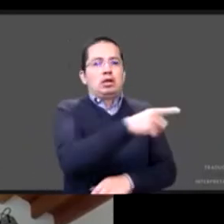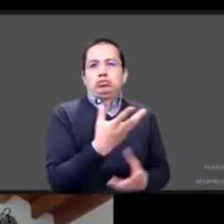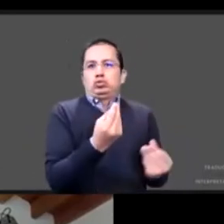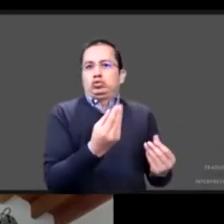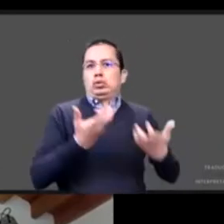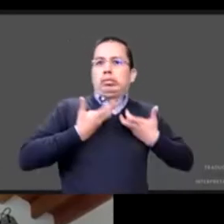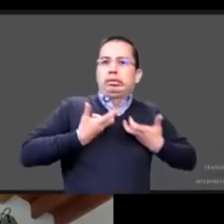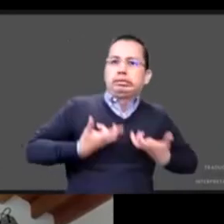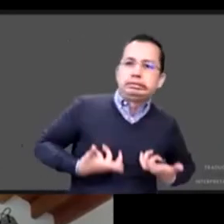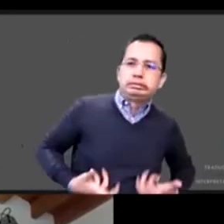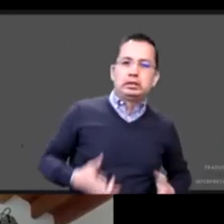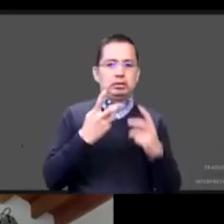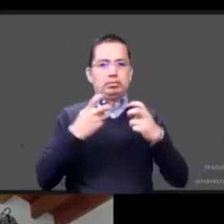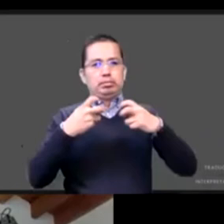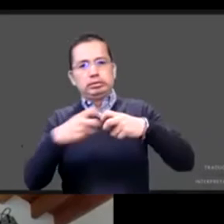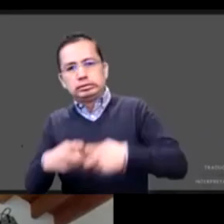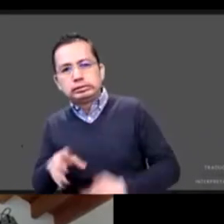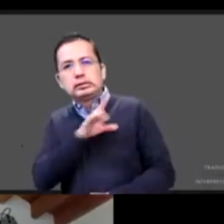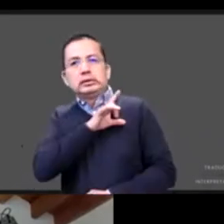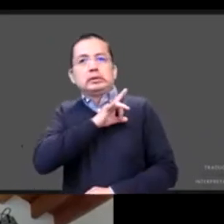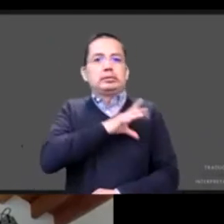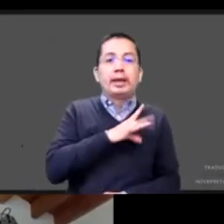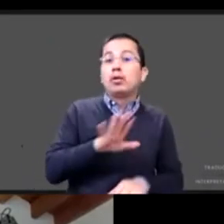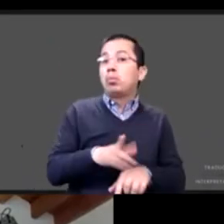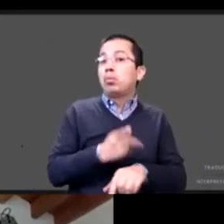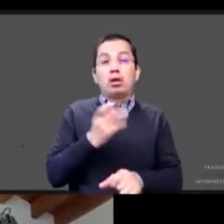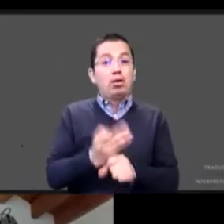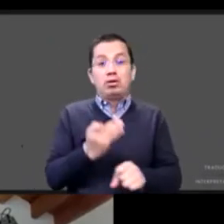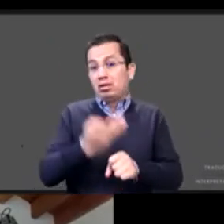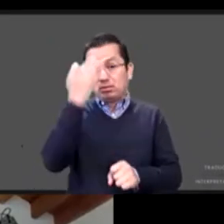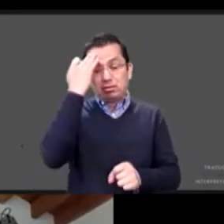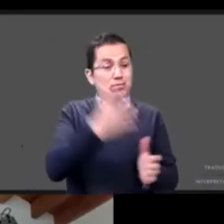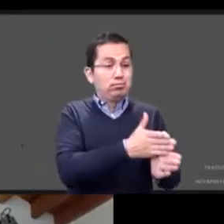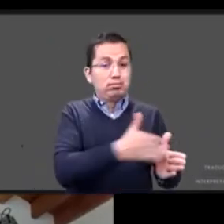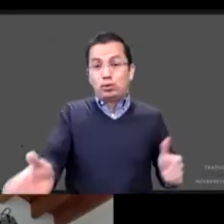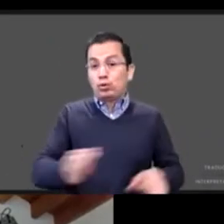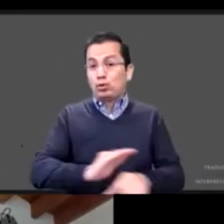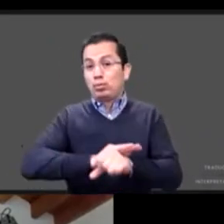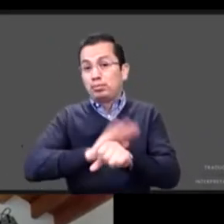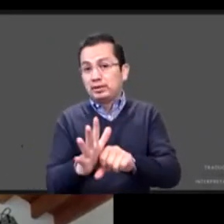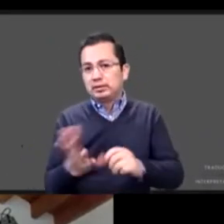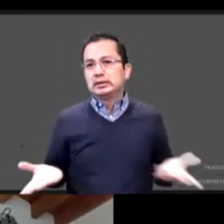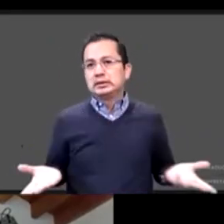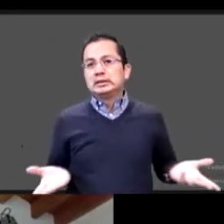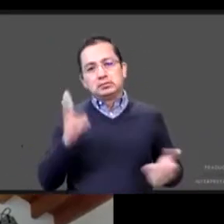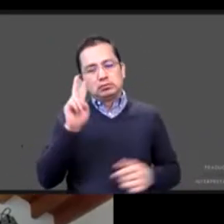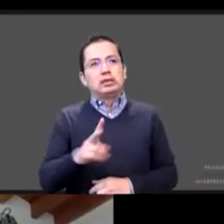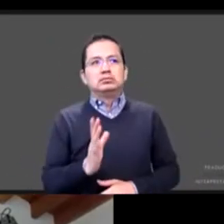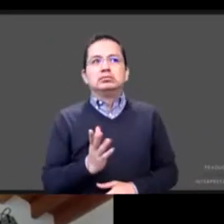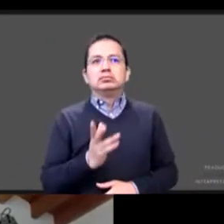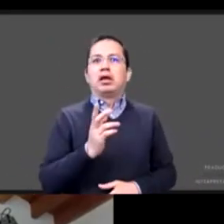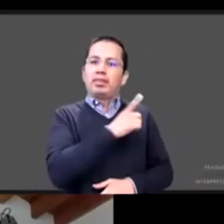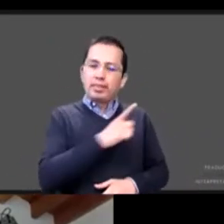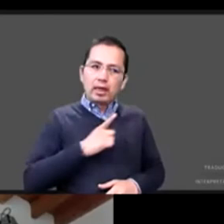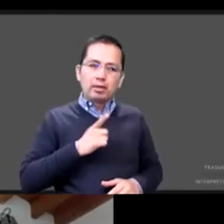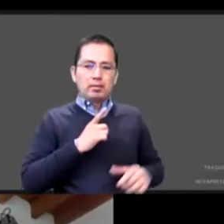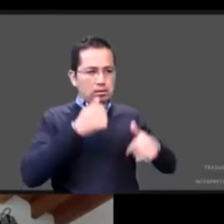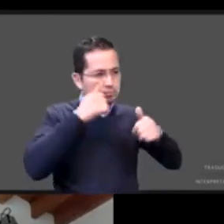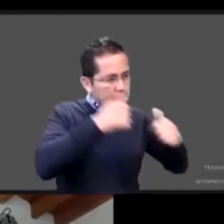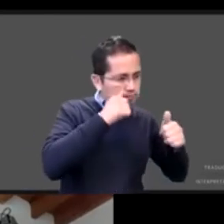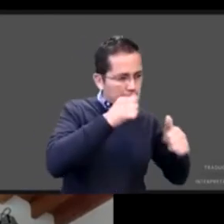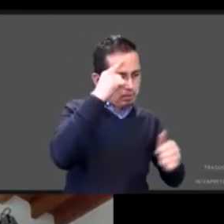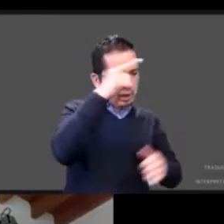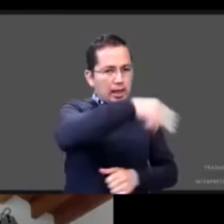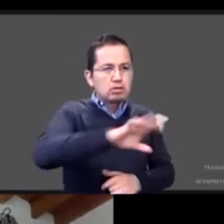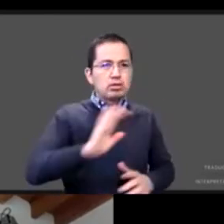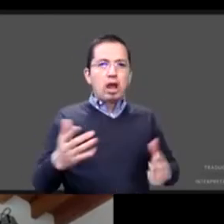situaciones complejas que la pandemia nos ha traído y que parece que lo está dejando. Entonces hay que aprender a trabajar con eso. Como van a